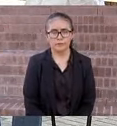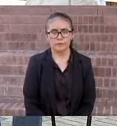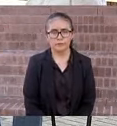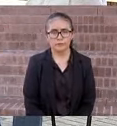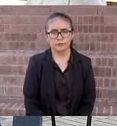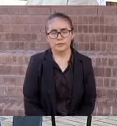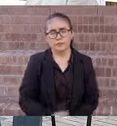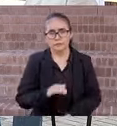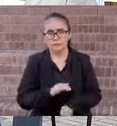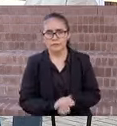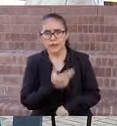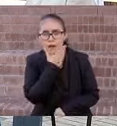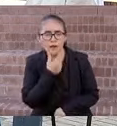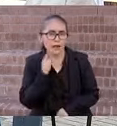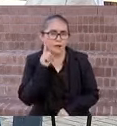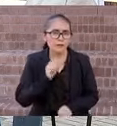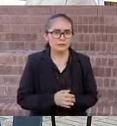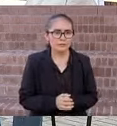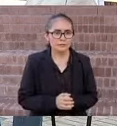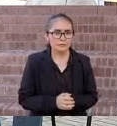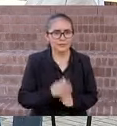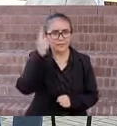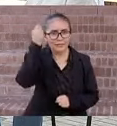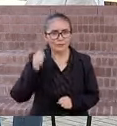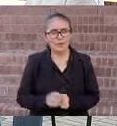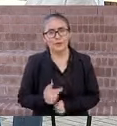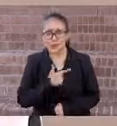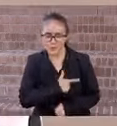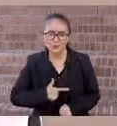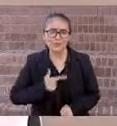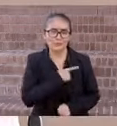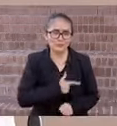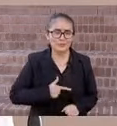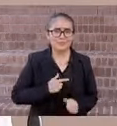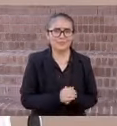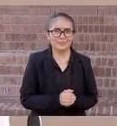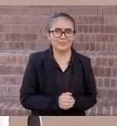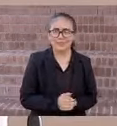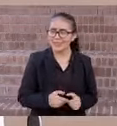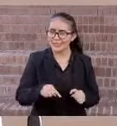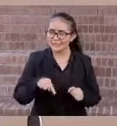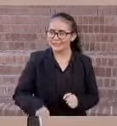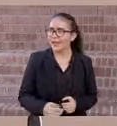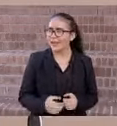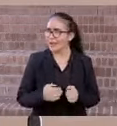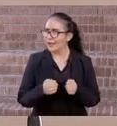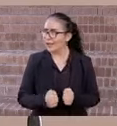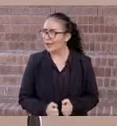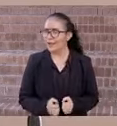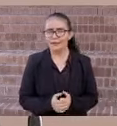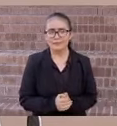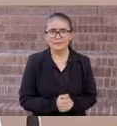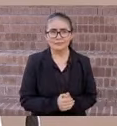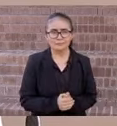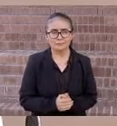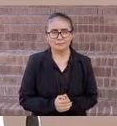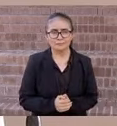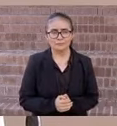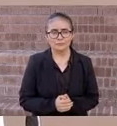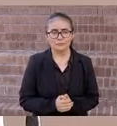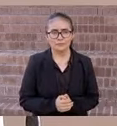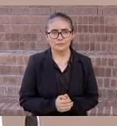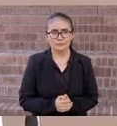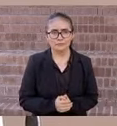amigas amigos de tecuala me da mucho gusto estar aquí x